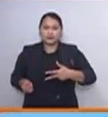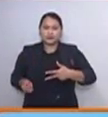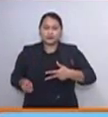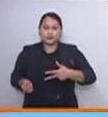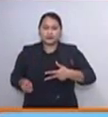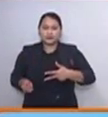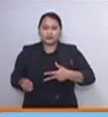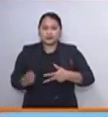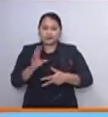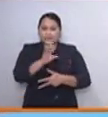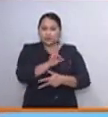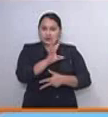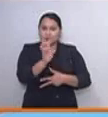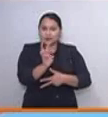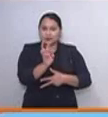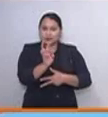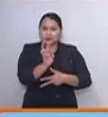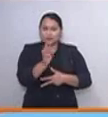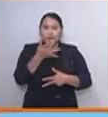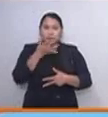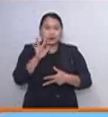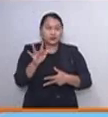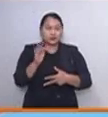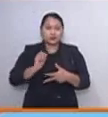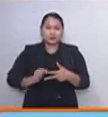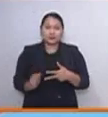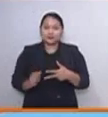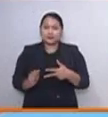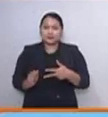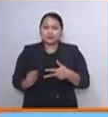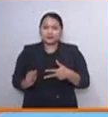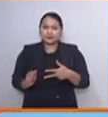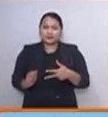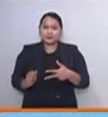Este es el 76, segundo número, suerte.